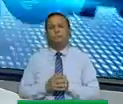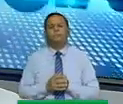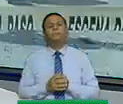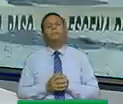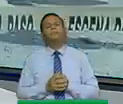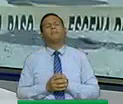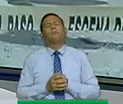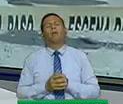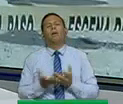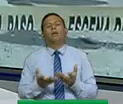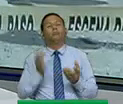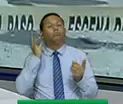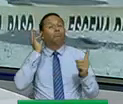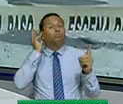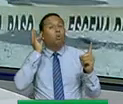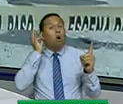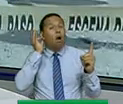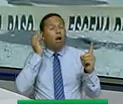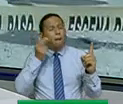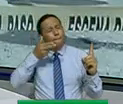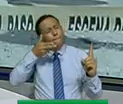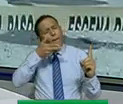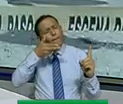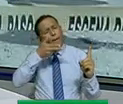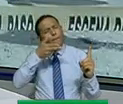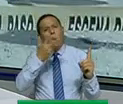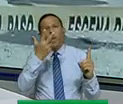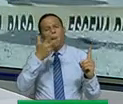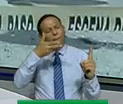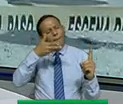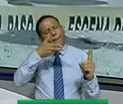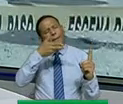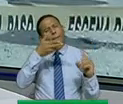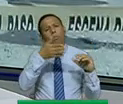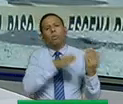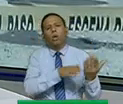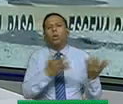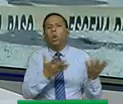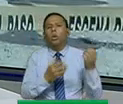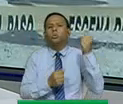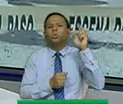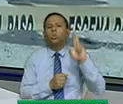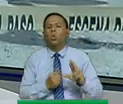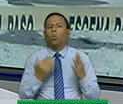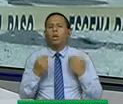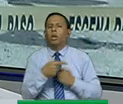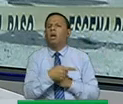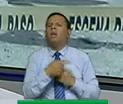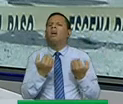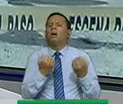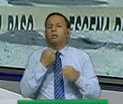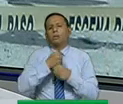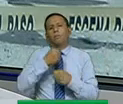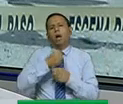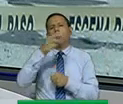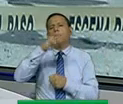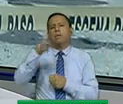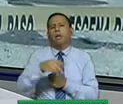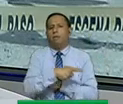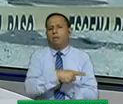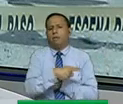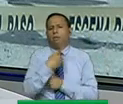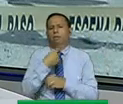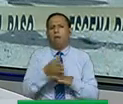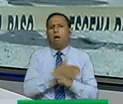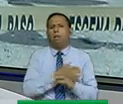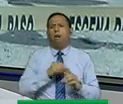Asesinan a una mujer con 3 impactos de bala en el sur de Guayaquil. La ciudadana laboraba en el Ministerio de Salud Pública y fue